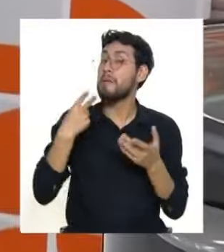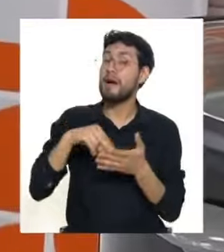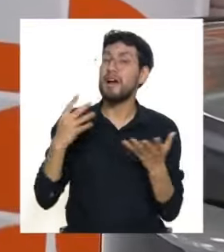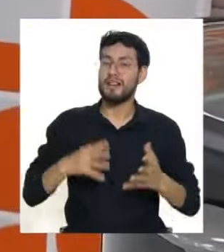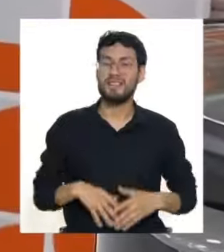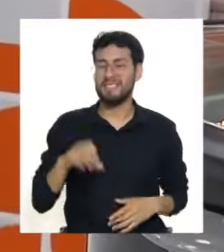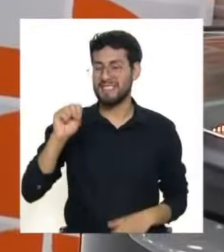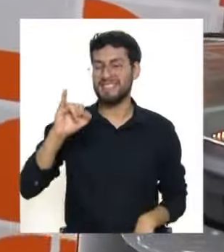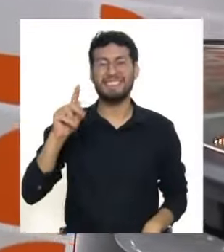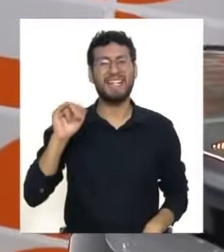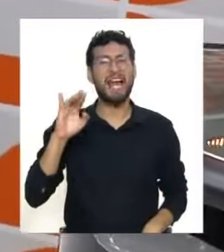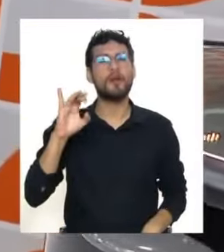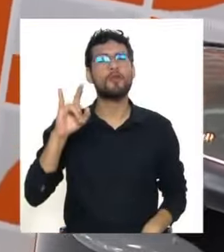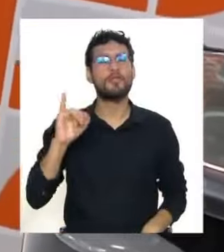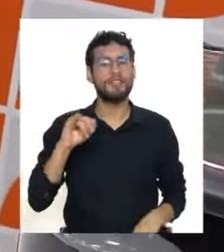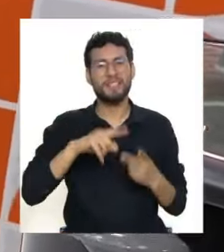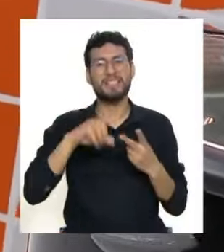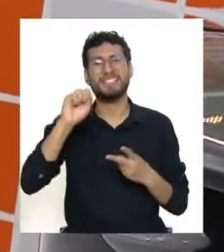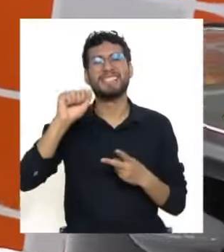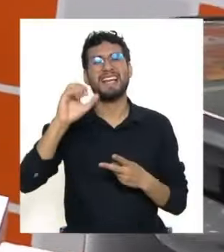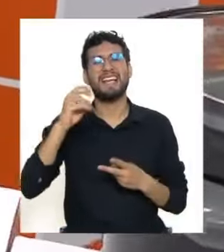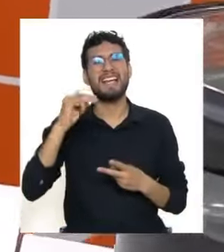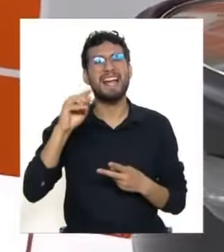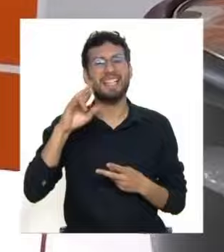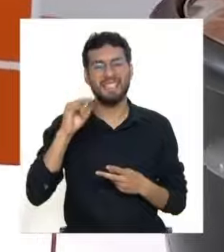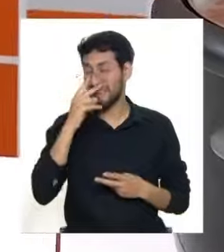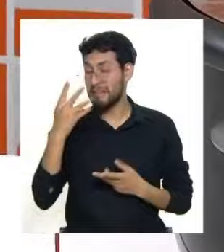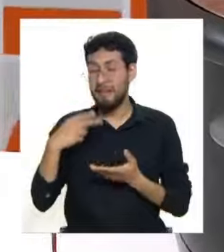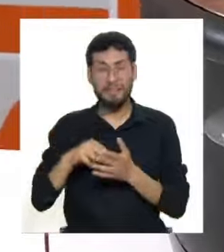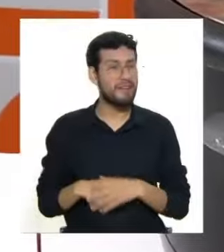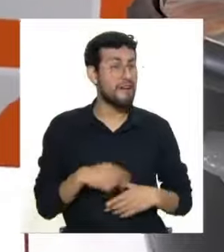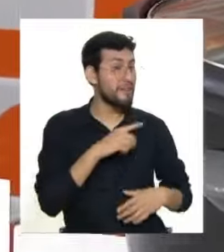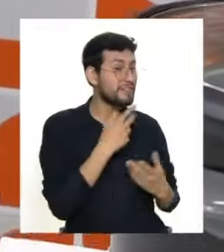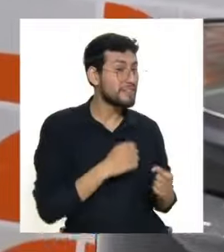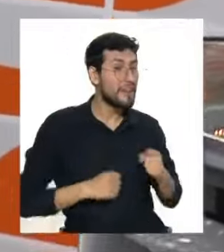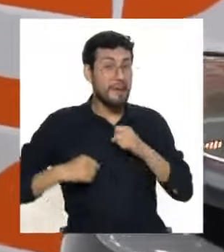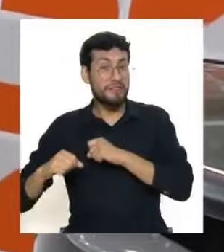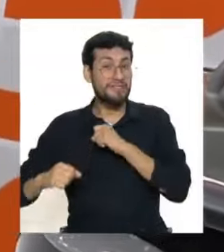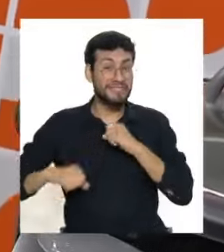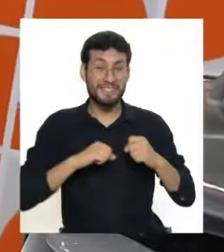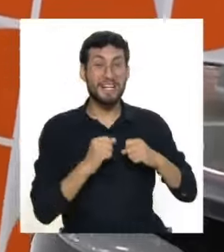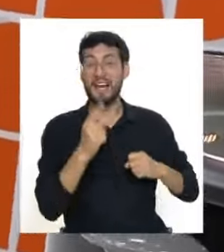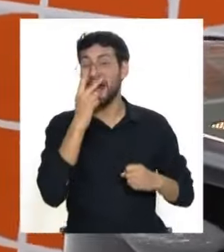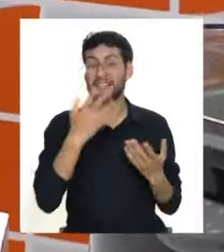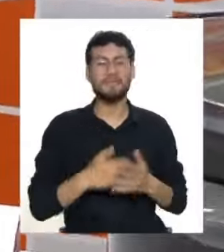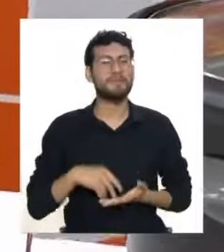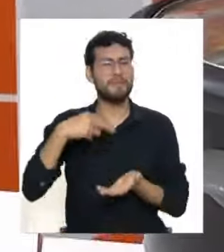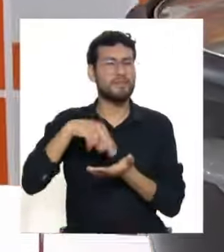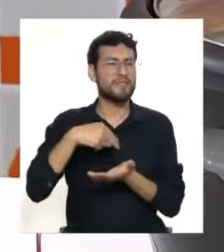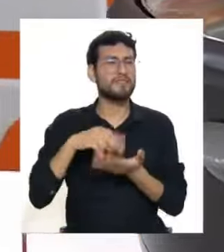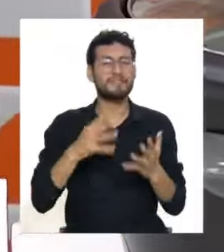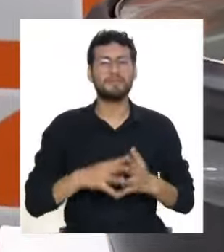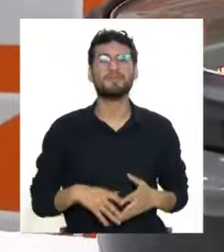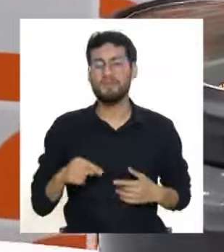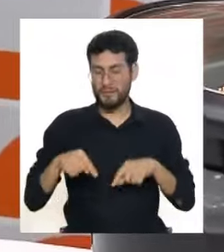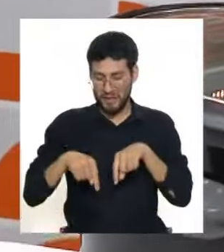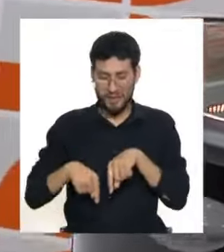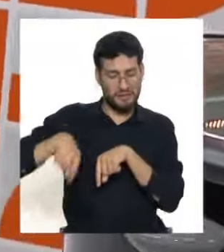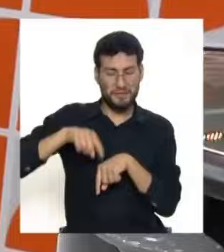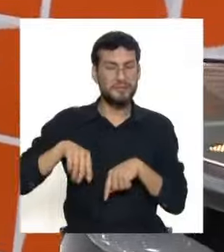el sitaracui y el changanacui. ¿Cómo es? Por favor, enséñanos. Enséñanos. Esto. El changanacui es un baile que se hace levantando la pierna